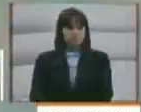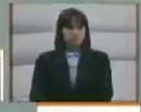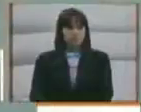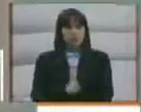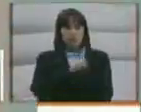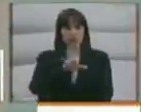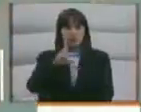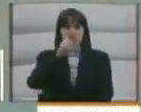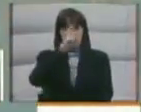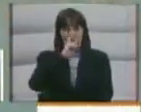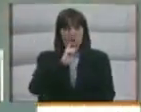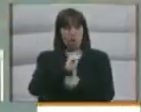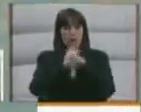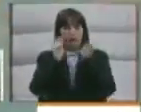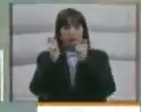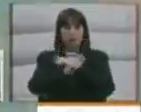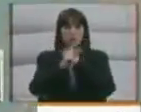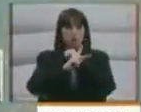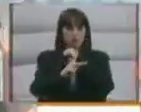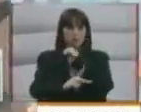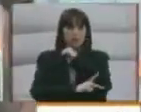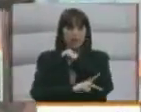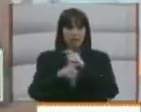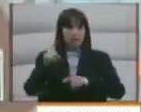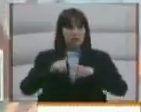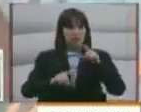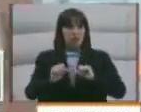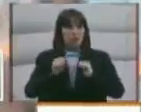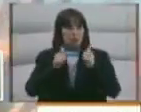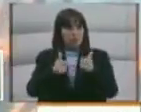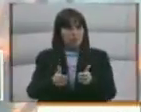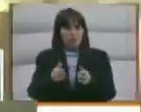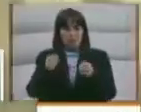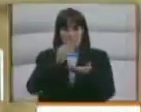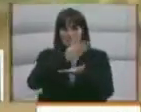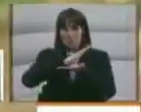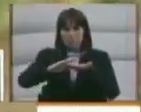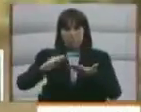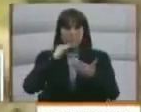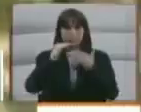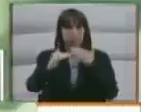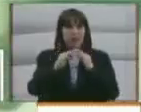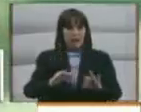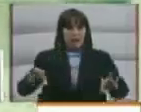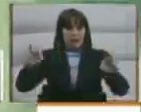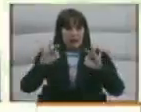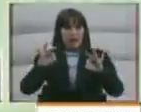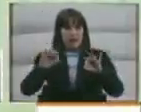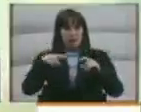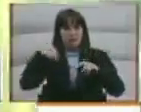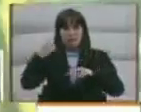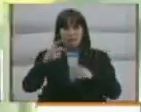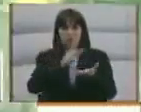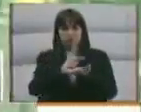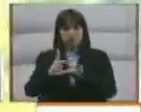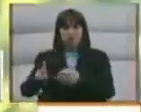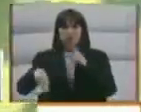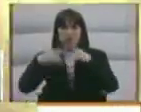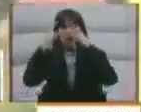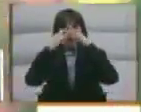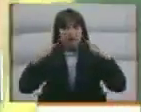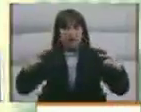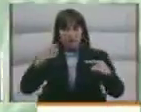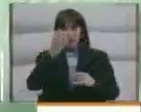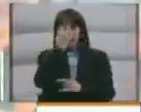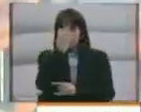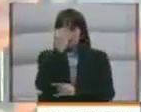de transformaciones. Empezamos con nada, era un estacionamiento, luego tuvimos una carpa de circo y bueno, ya el parque